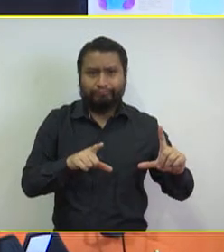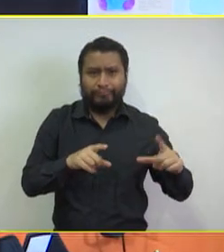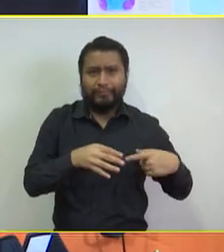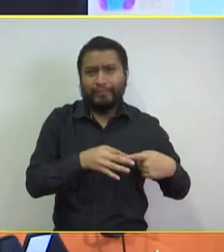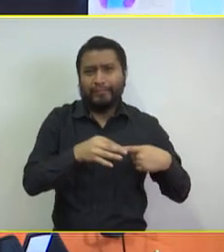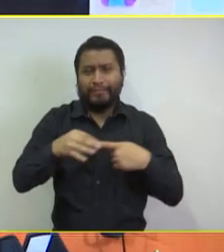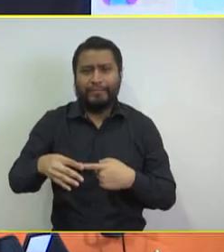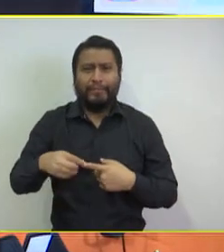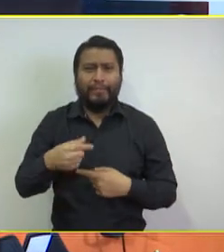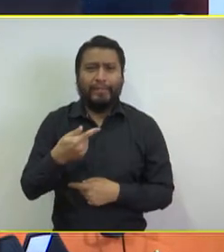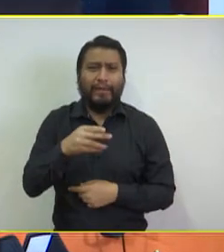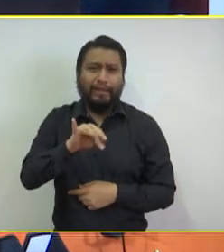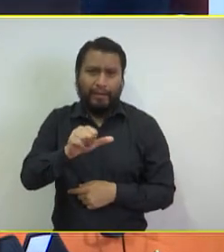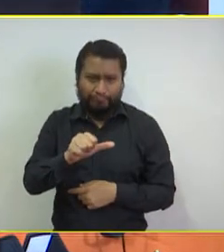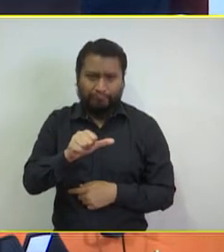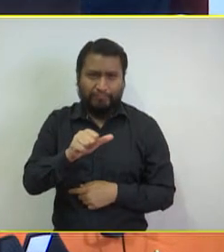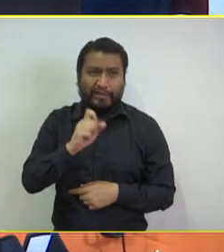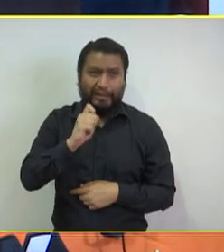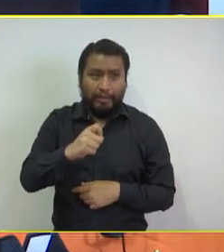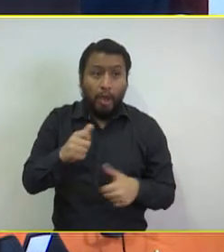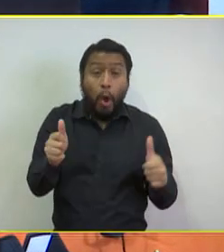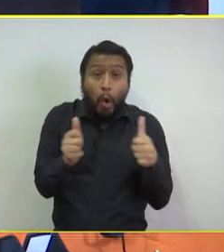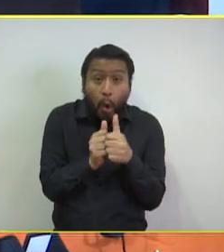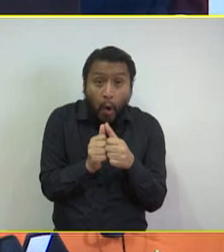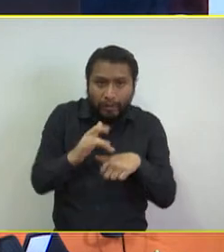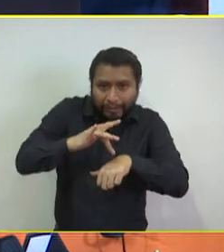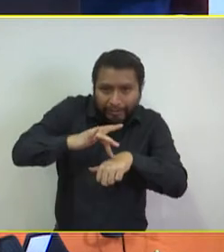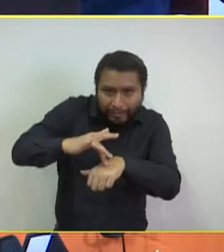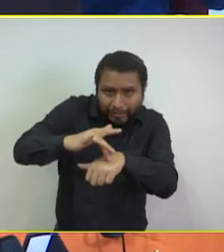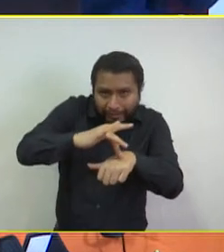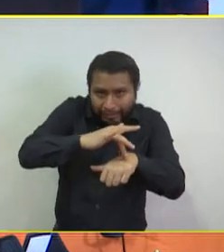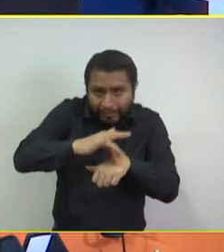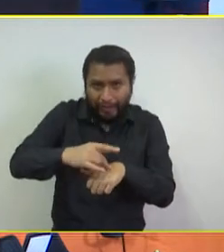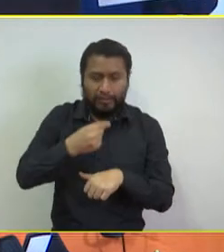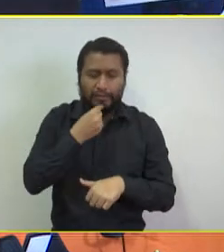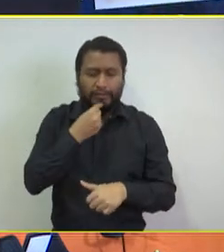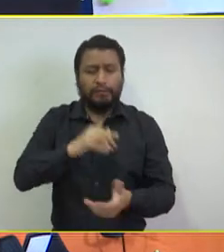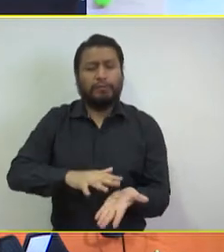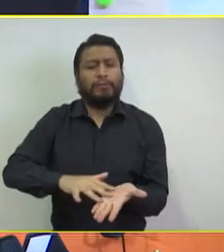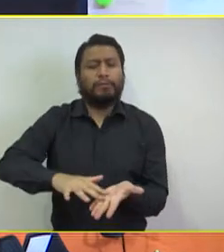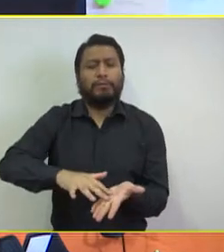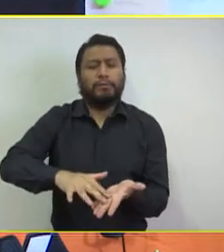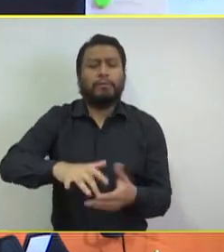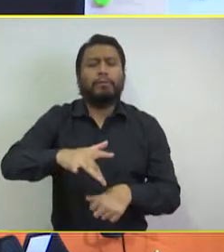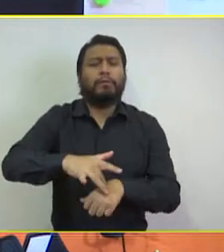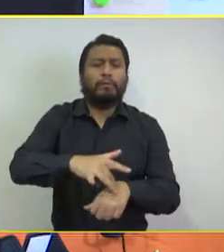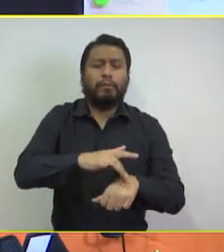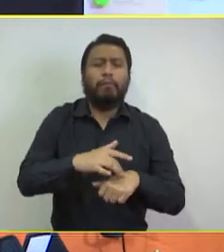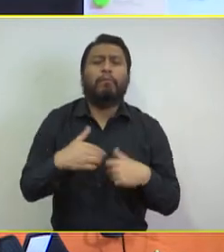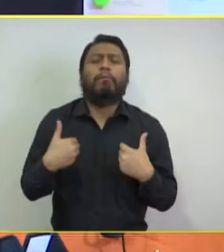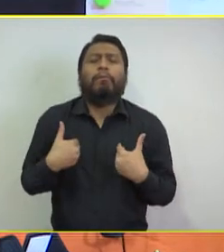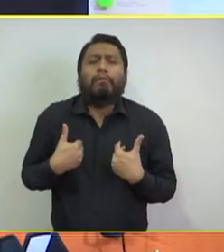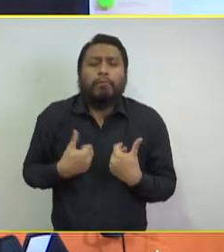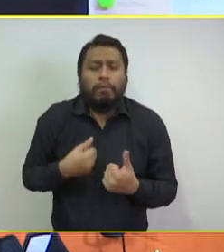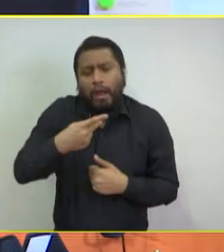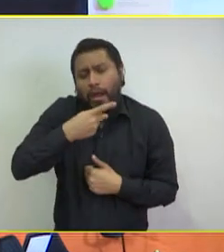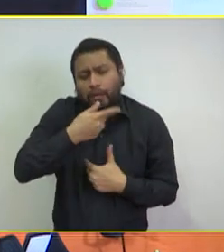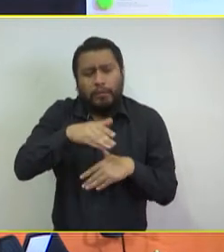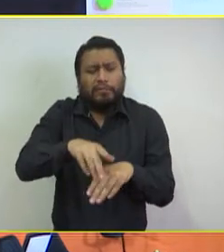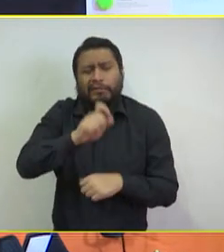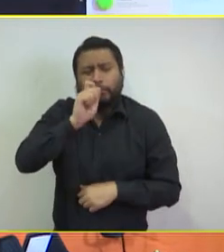manuales que incluyen las texturas para que los niños tocándolas puedan saber de qué están hablando,